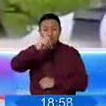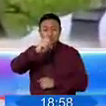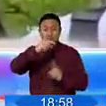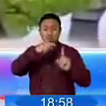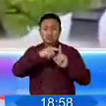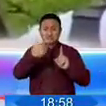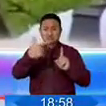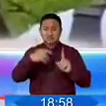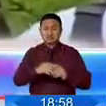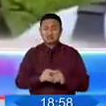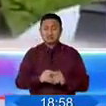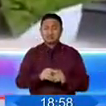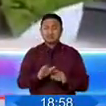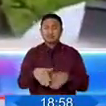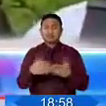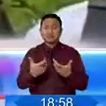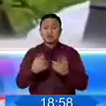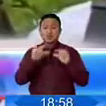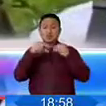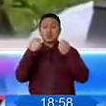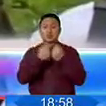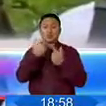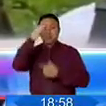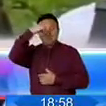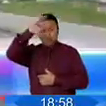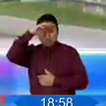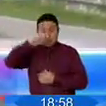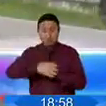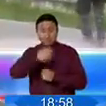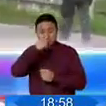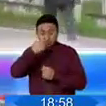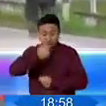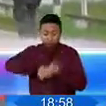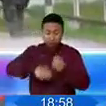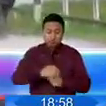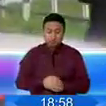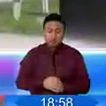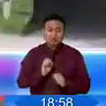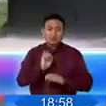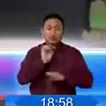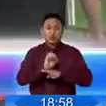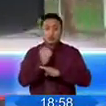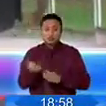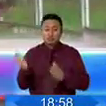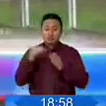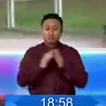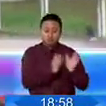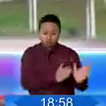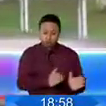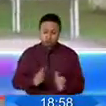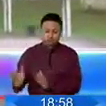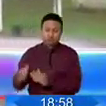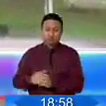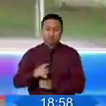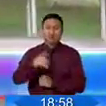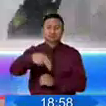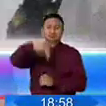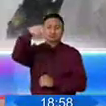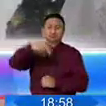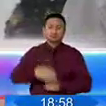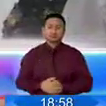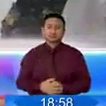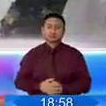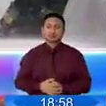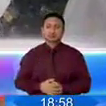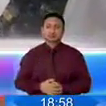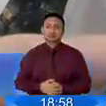de vigilante de las rutas que utilizan los carteles mexicanos. El país busca restablecer el orden en la línea fronteriza. No es un